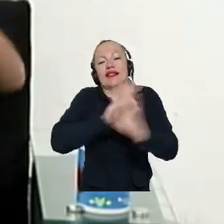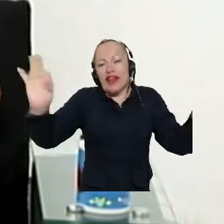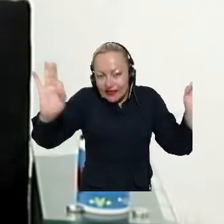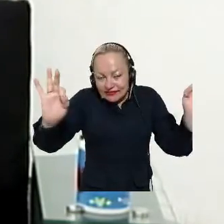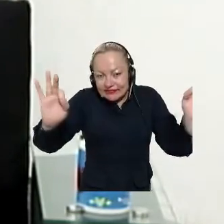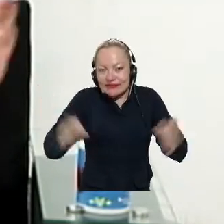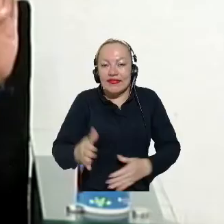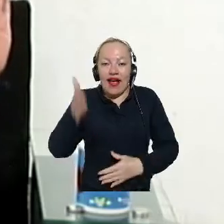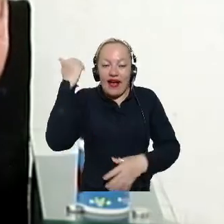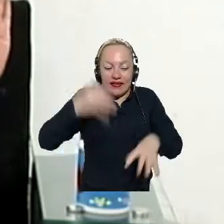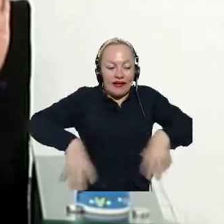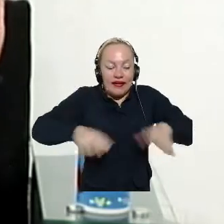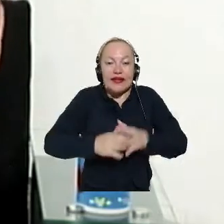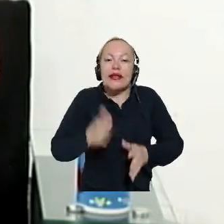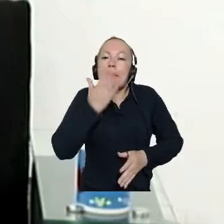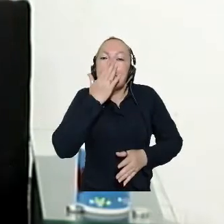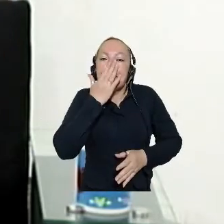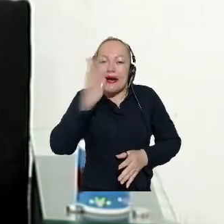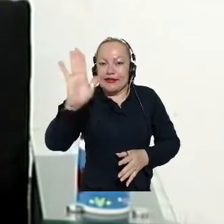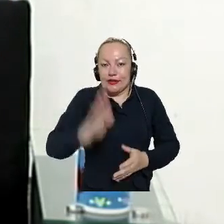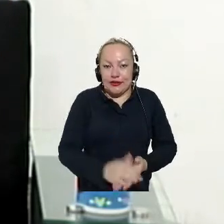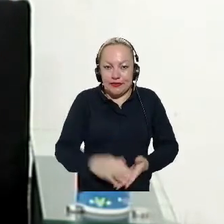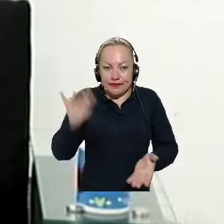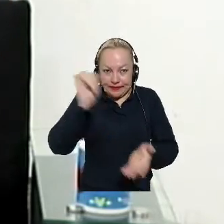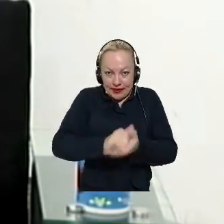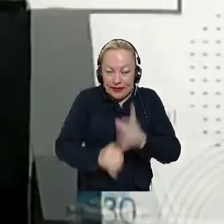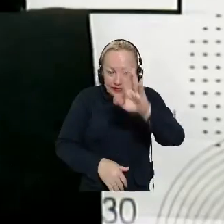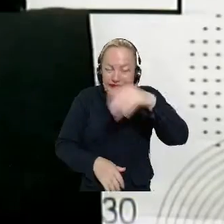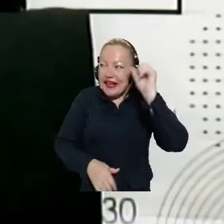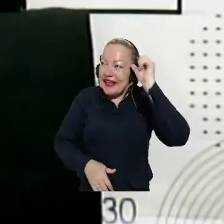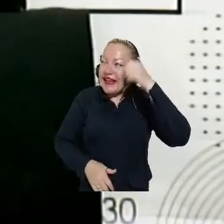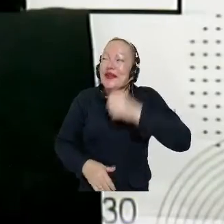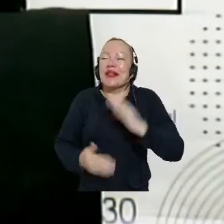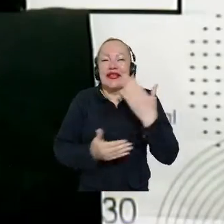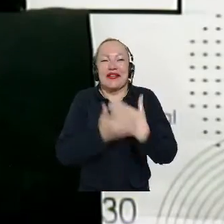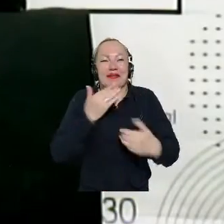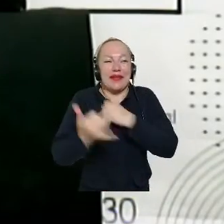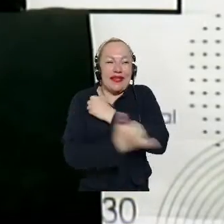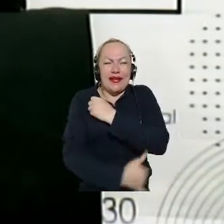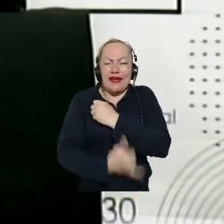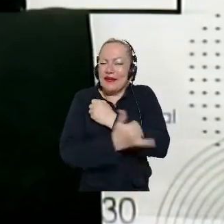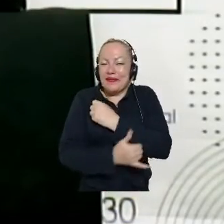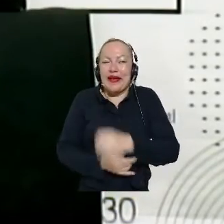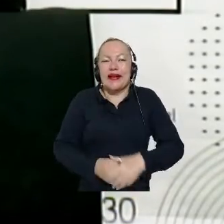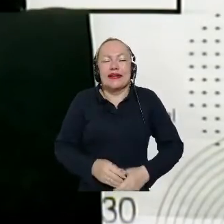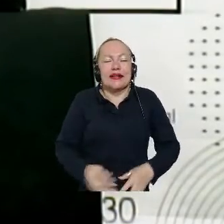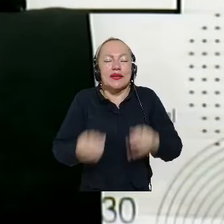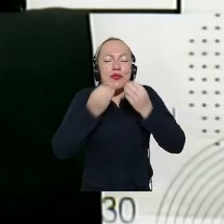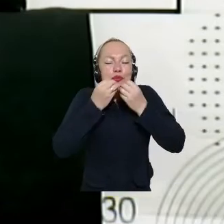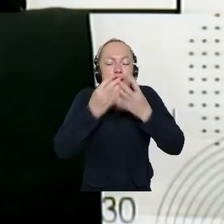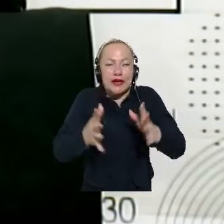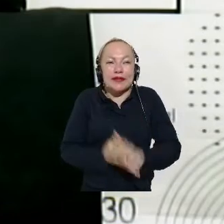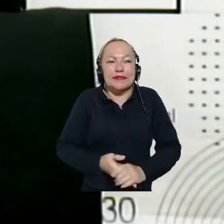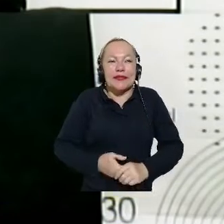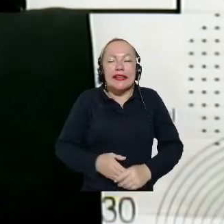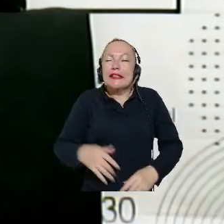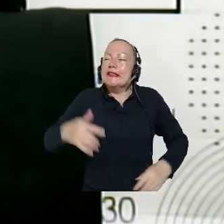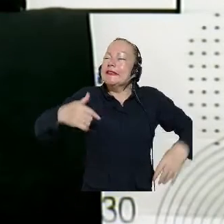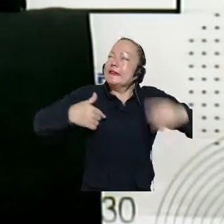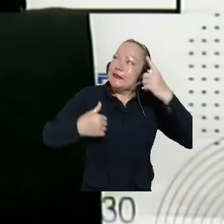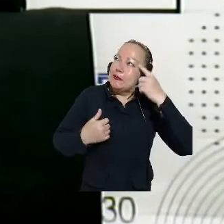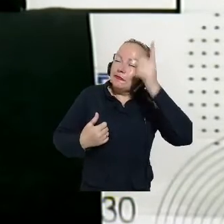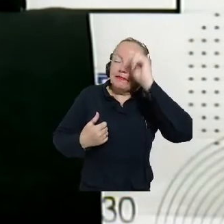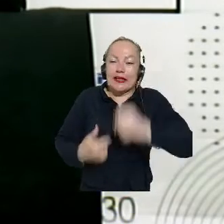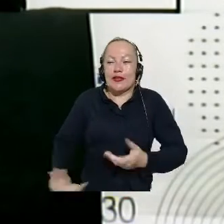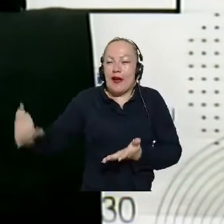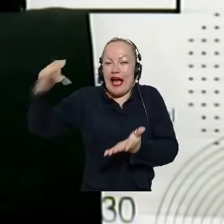ayer ya fue. Me acuerdo que una vez me invitaron a un paseo, por un paseo súper espectacular. Y yo no me acuerdo por qué